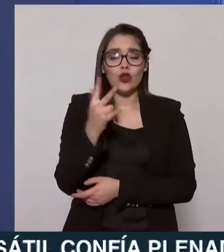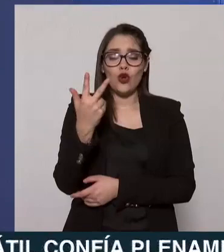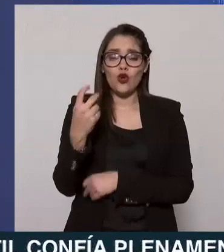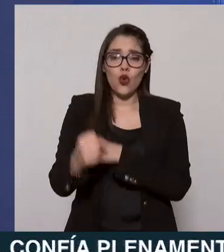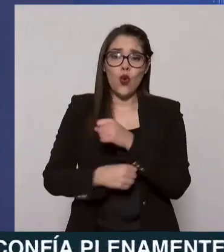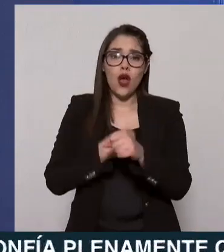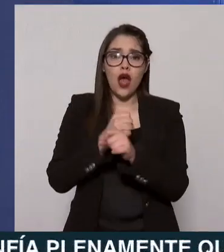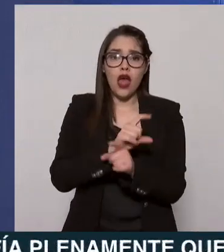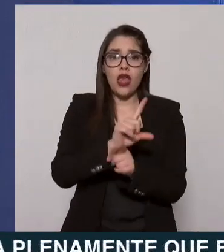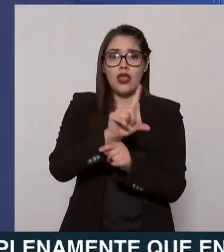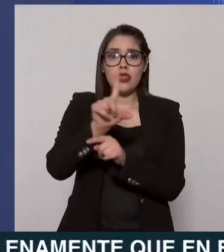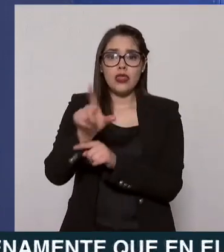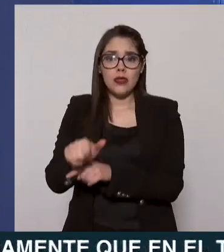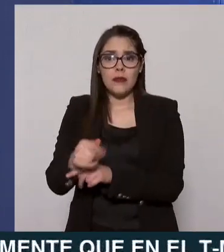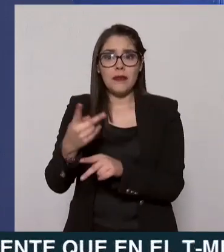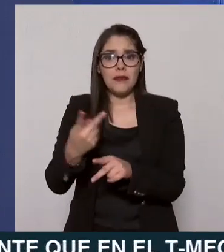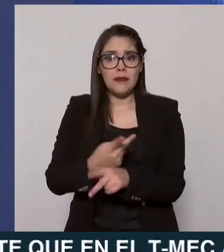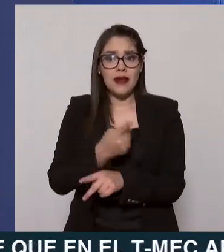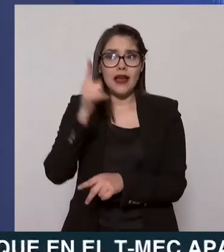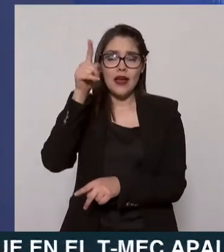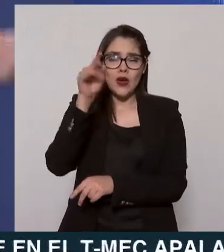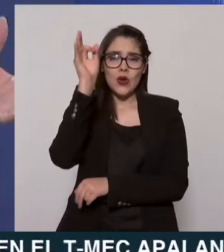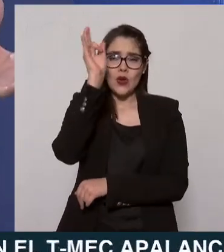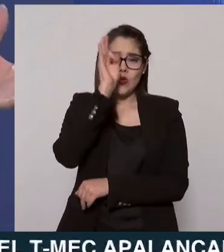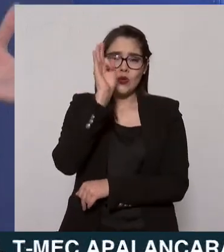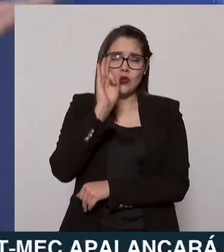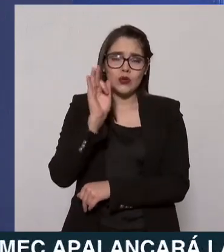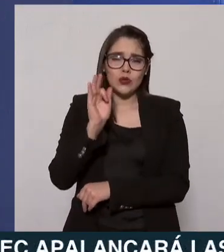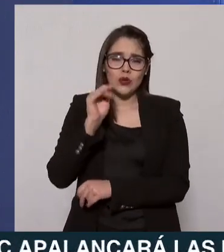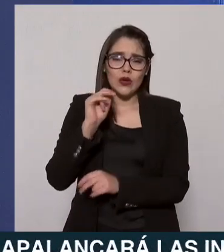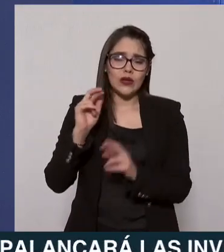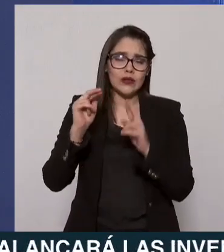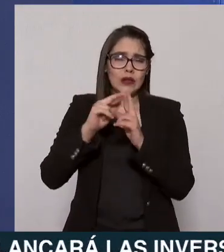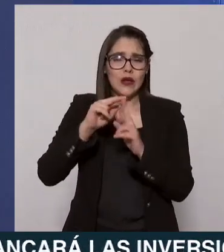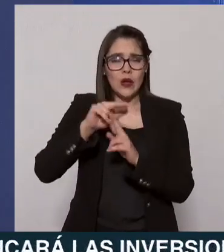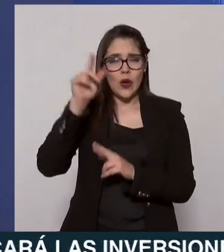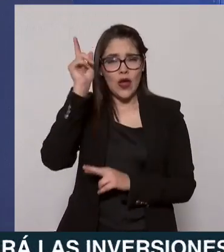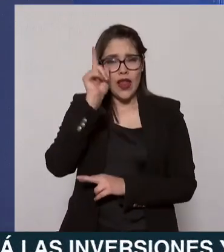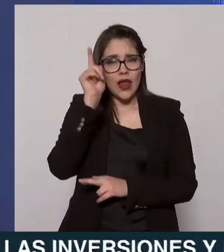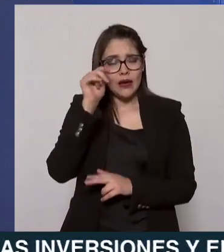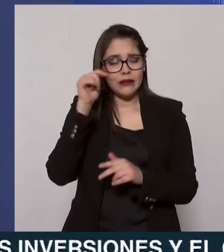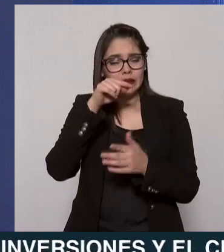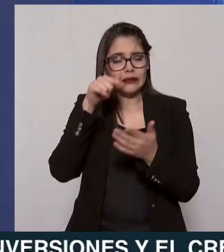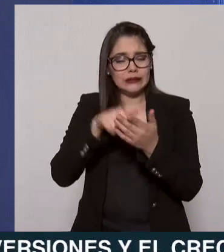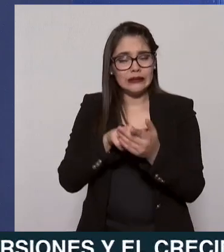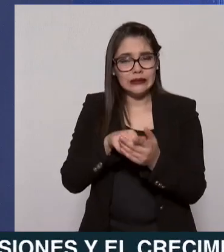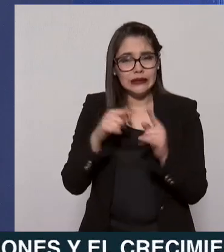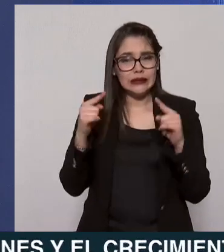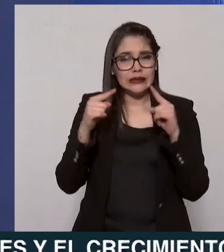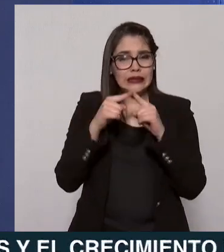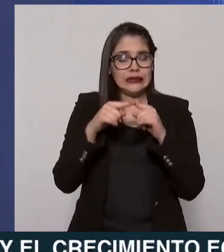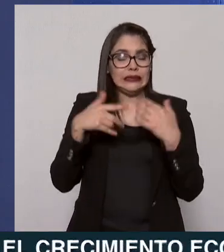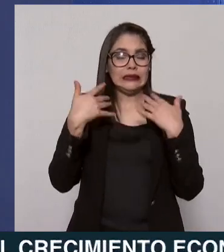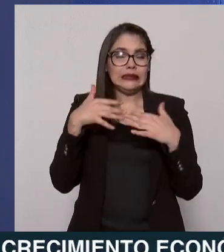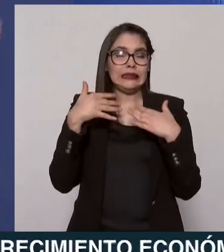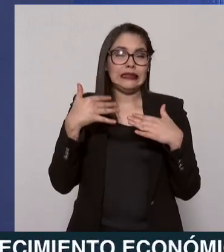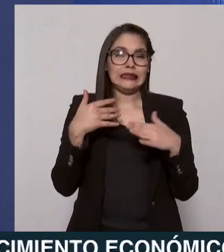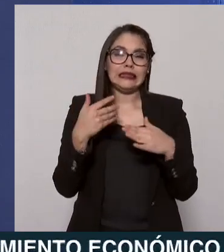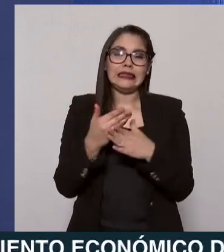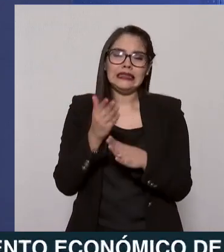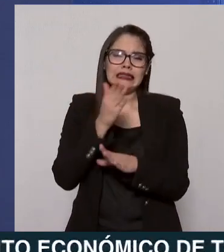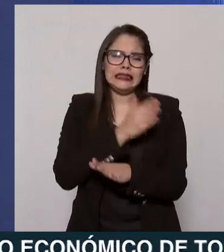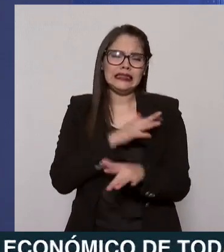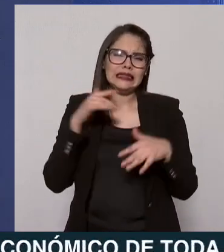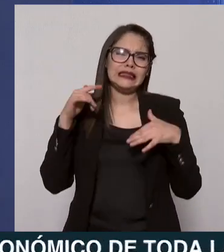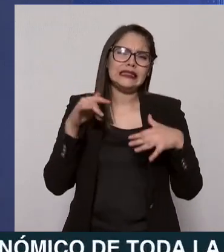ocurre precisamente esta noche, doctor, ahí en la Basílica, días anteriores, previo ya a este 12 de diciembre, y parece que este fervor